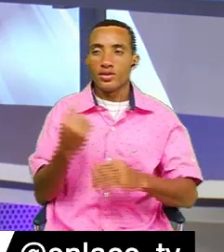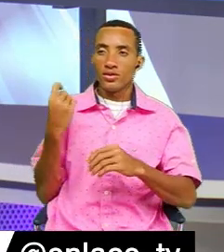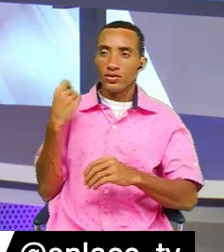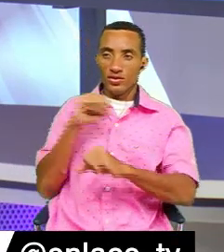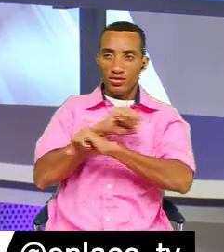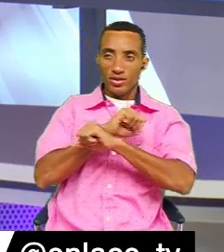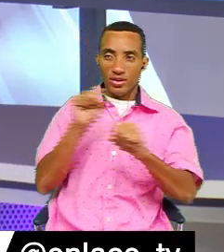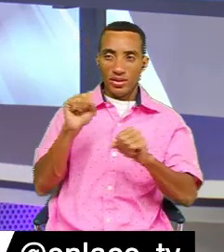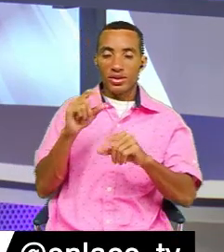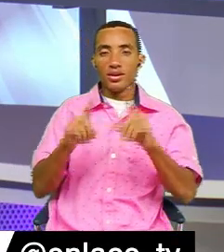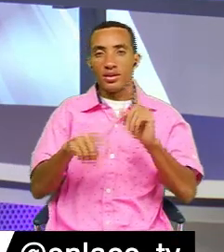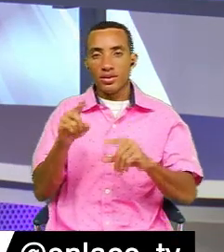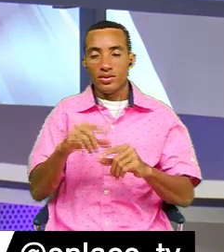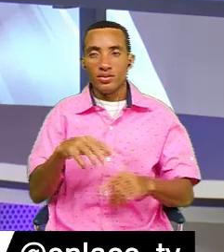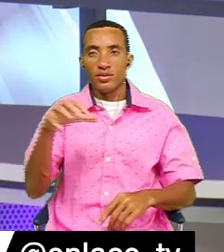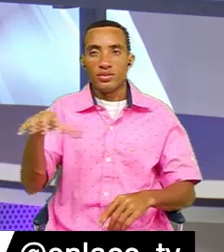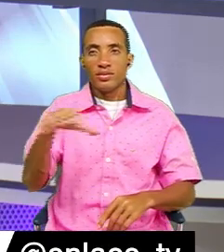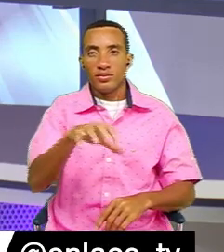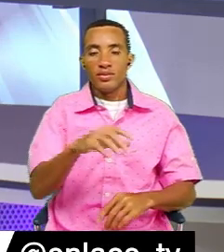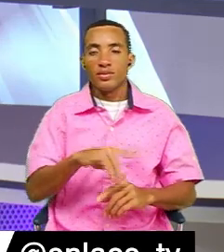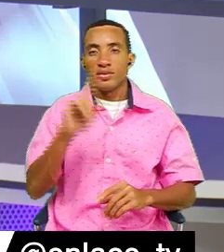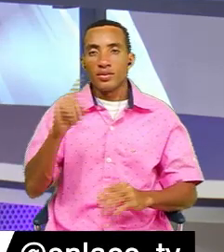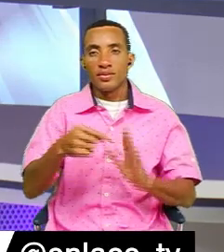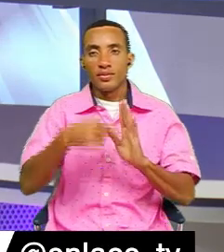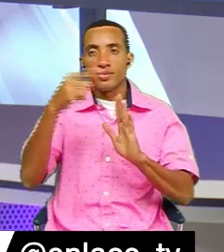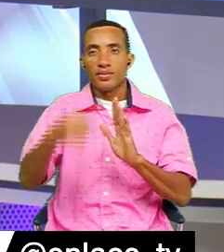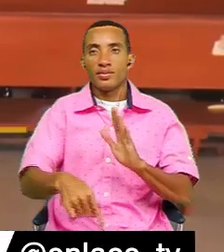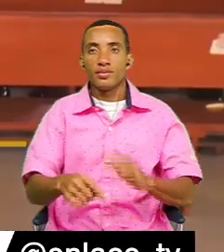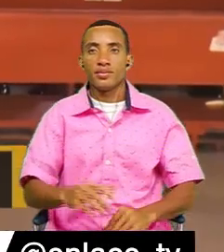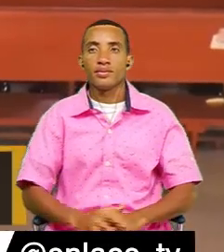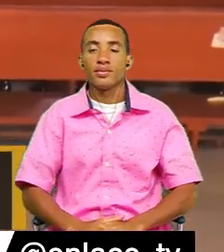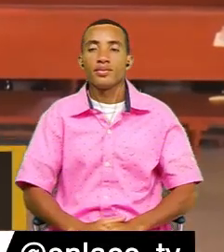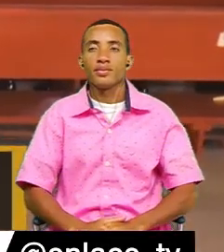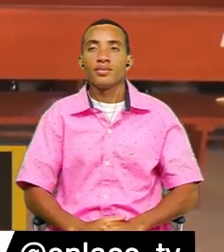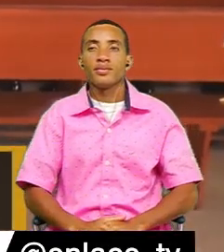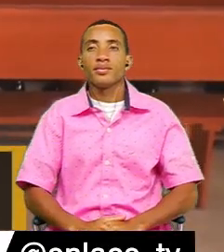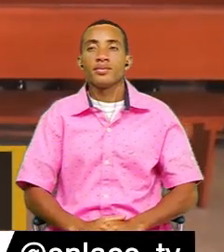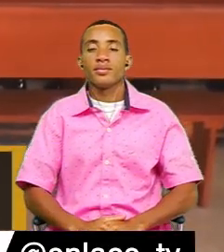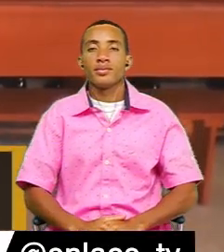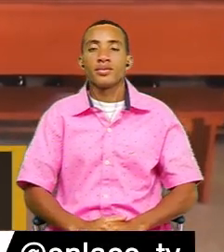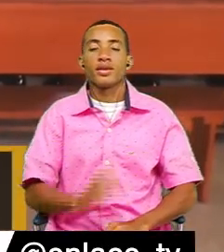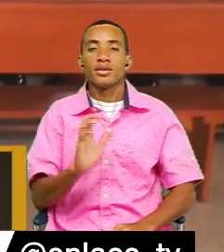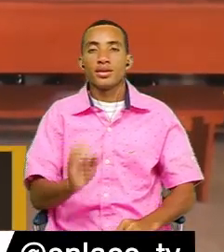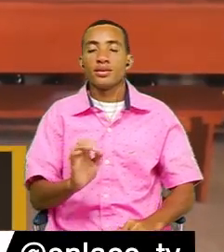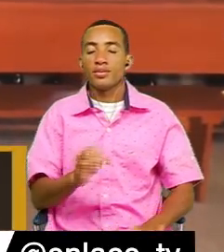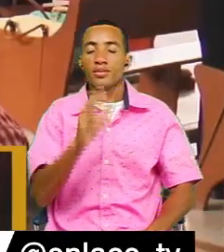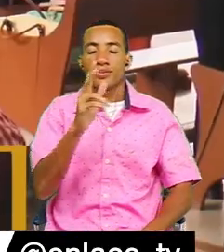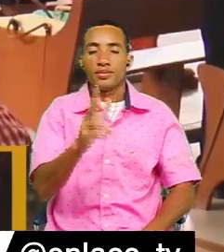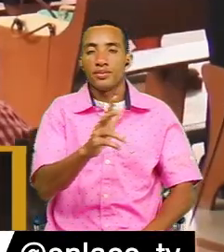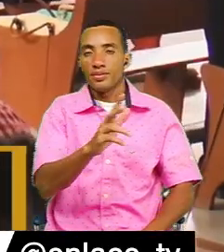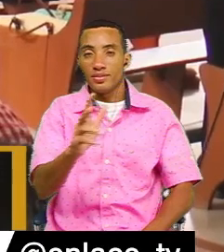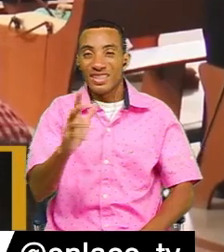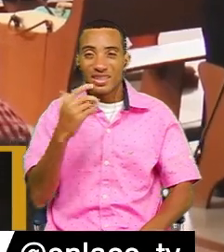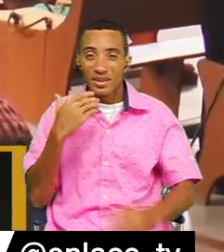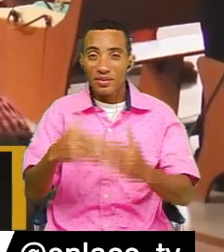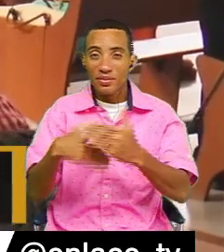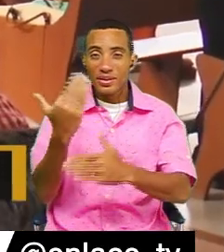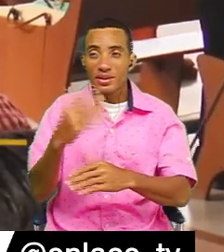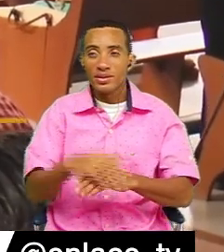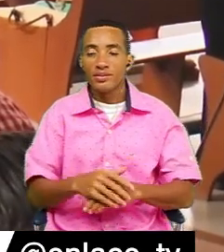protocolarios con miembros de la institución y autoridades municipales. Con la tradicional Eucaristía de Tedeum en la Catedral La Inmaculada, inició